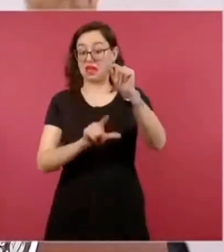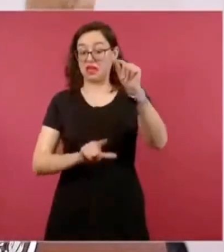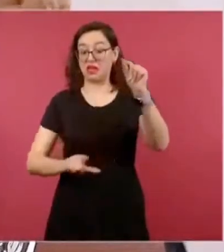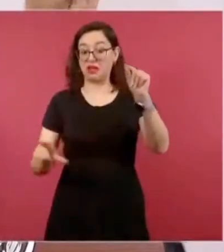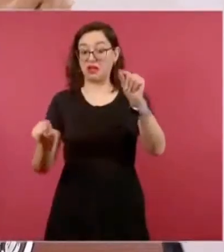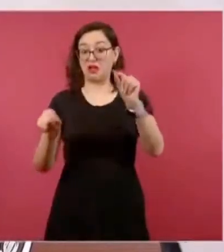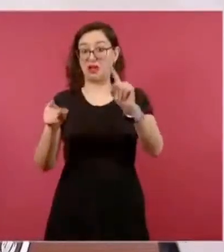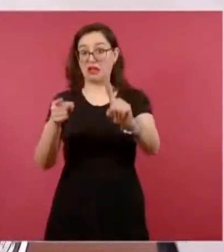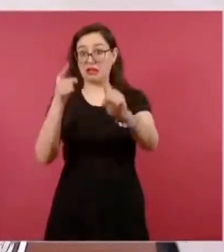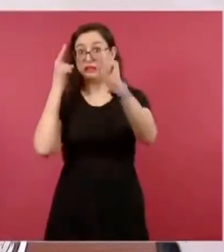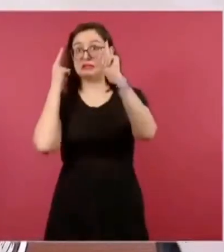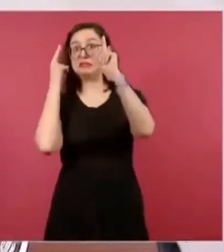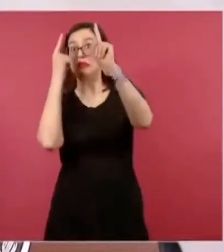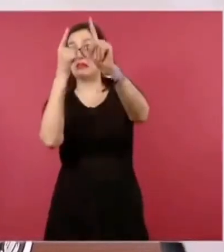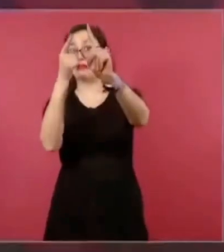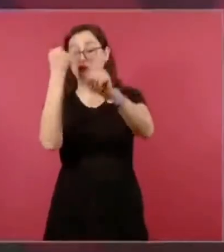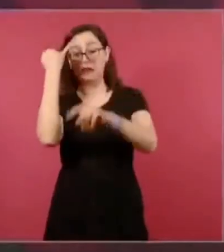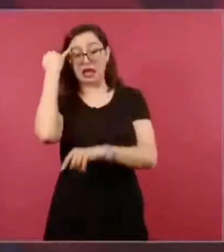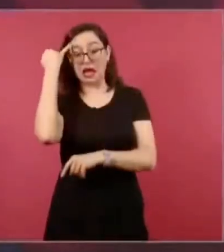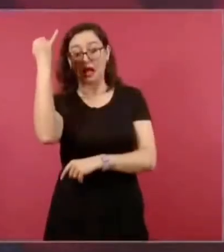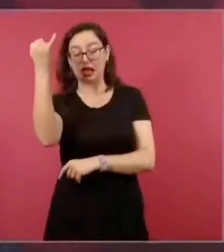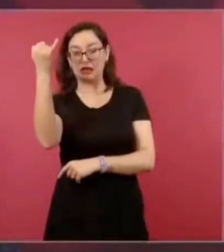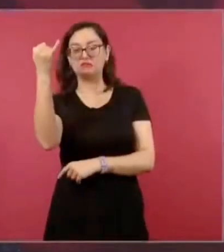a lograrse,